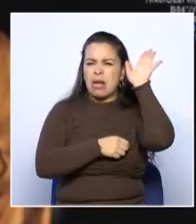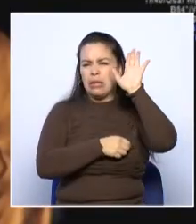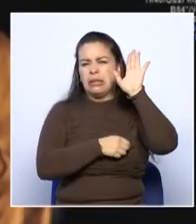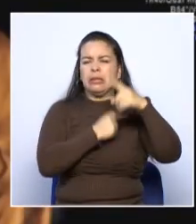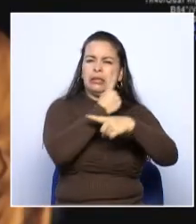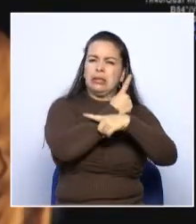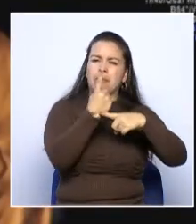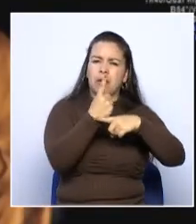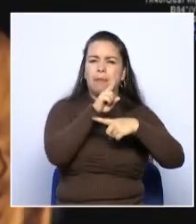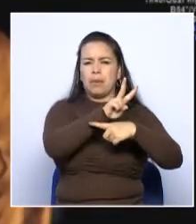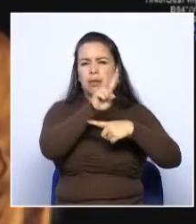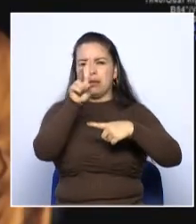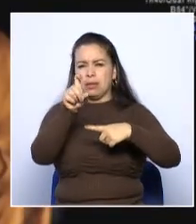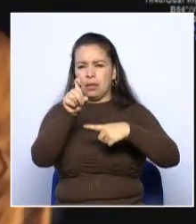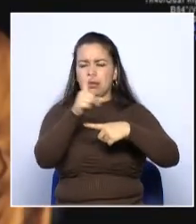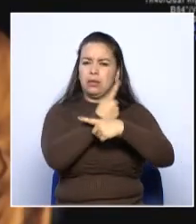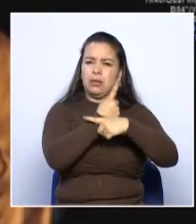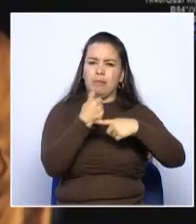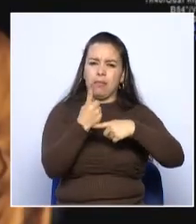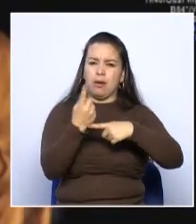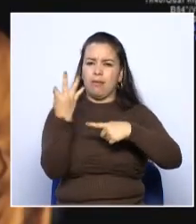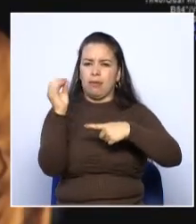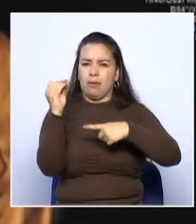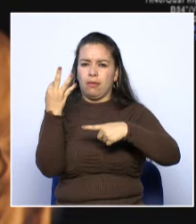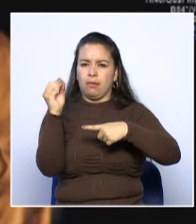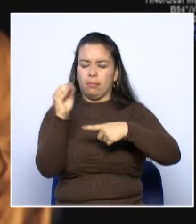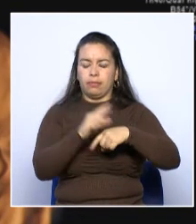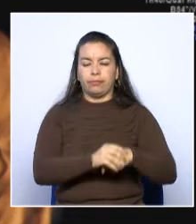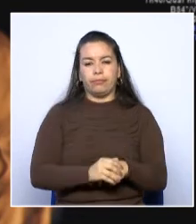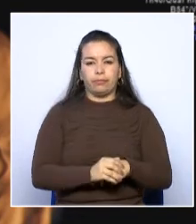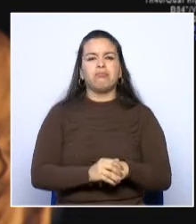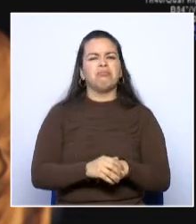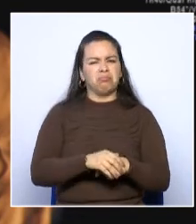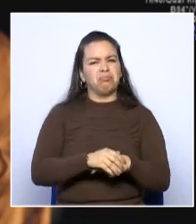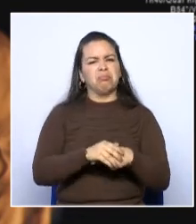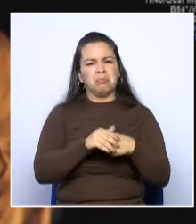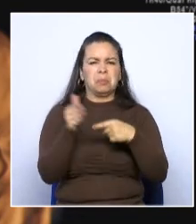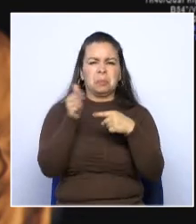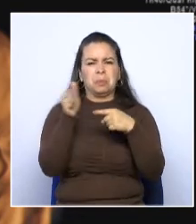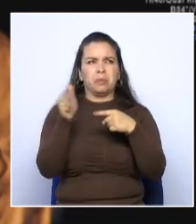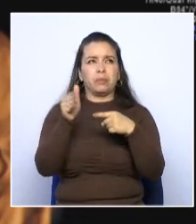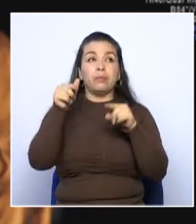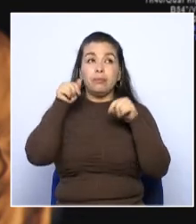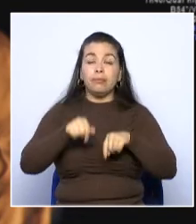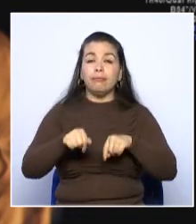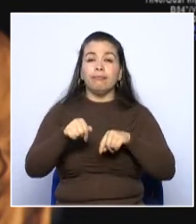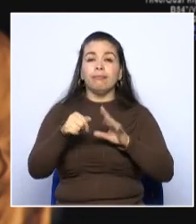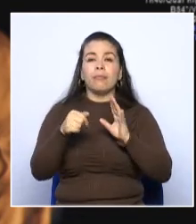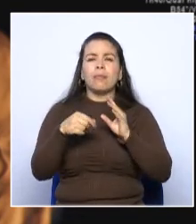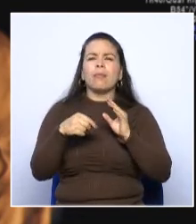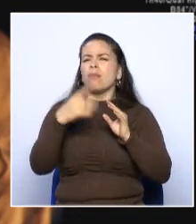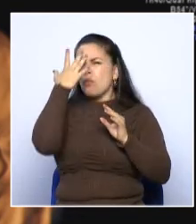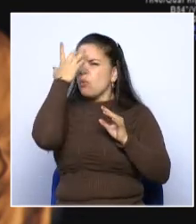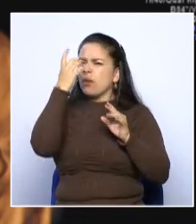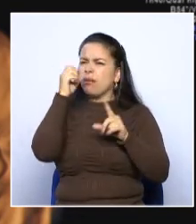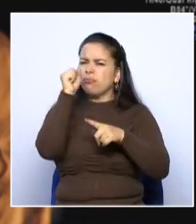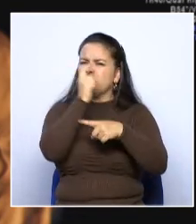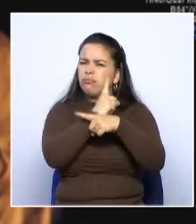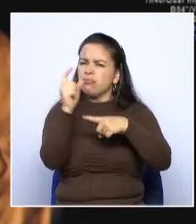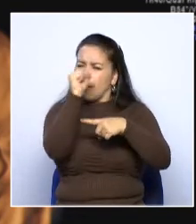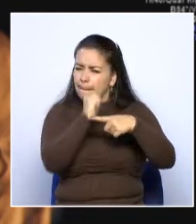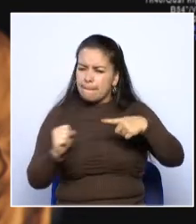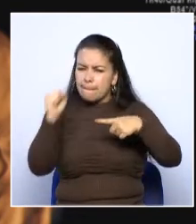semana 26 y la semana 30, ¿sí? Más que nada. Esa ecografía, ¿por qué se hace en esas semanas? Porque el